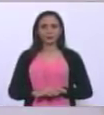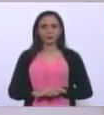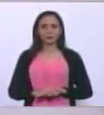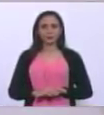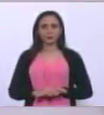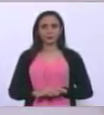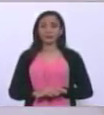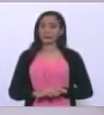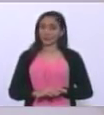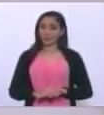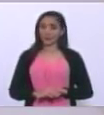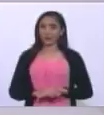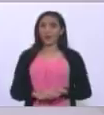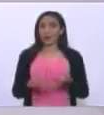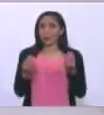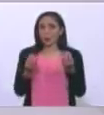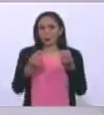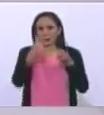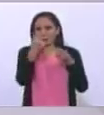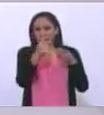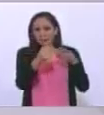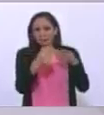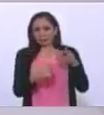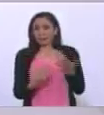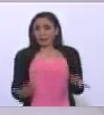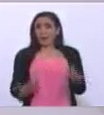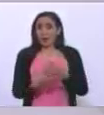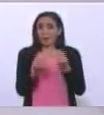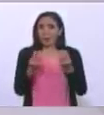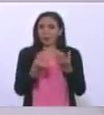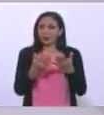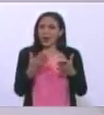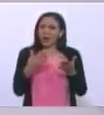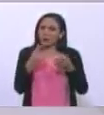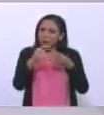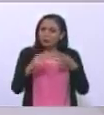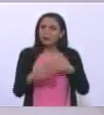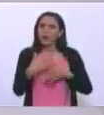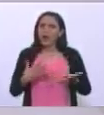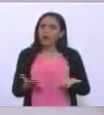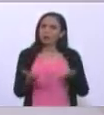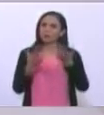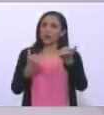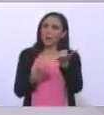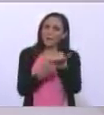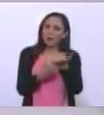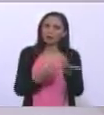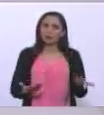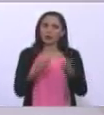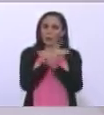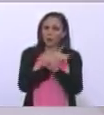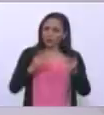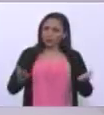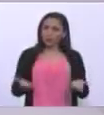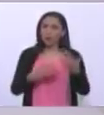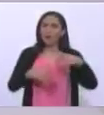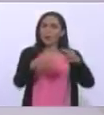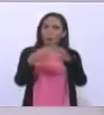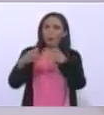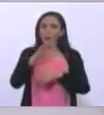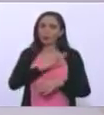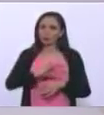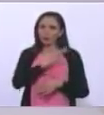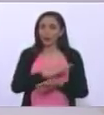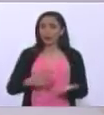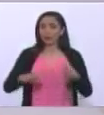Y es que múltiples han sido las reacciones de solidaridad hacia la democracia venezolana por parte de partidos y movimientos sociales